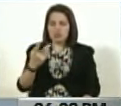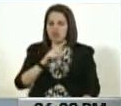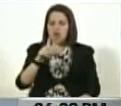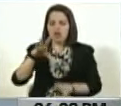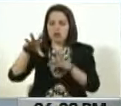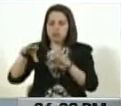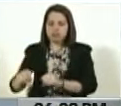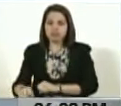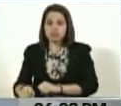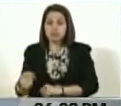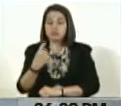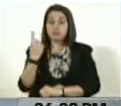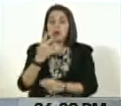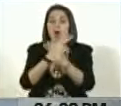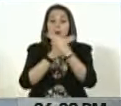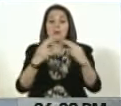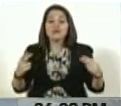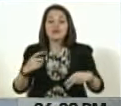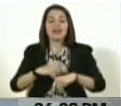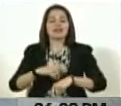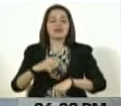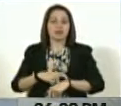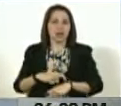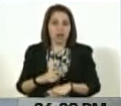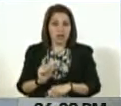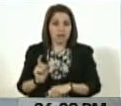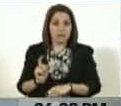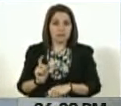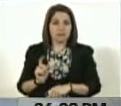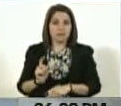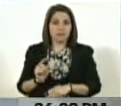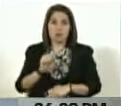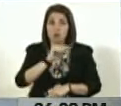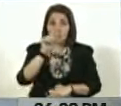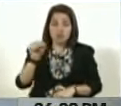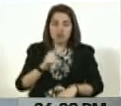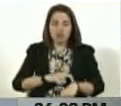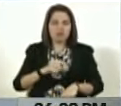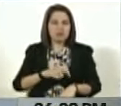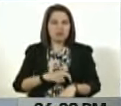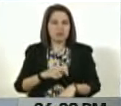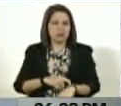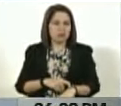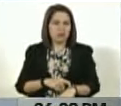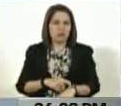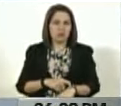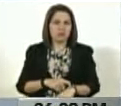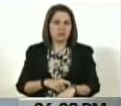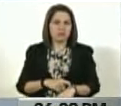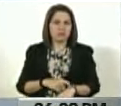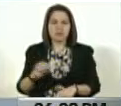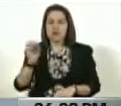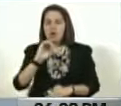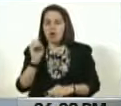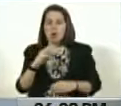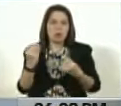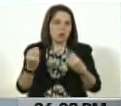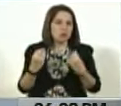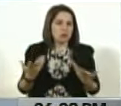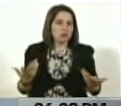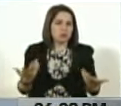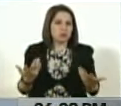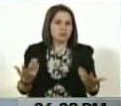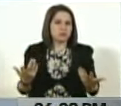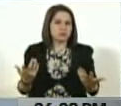expropiaciones, son ocupaciones temporales. ¿Ustedes estarán allí un tiempo? ¿O bueno, cómo realmente será eso